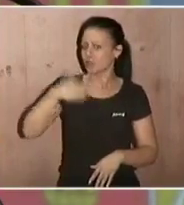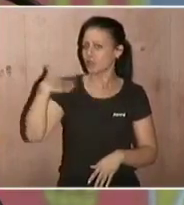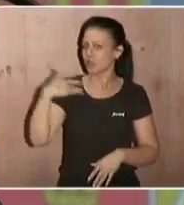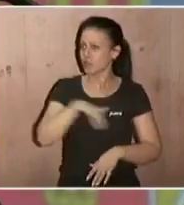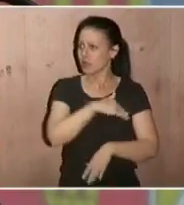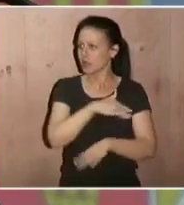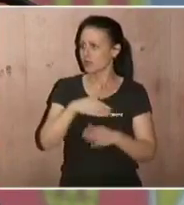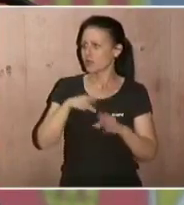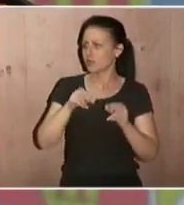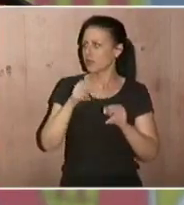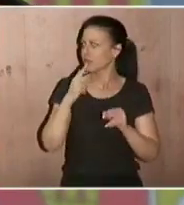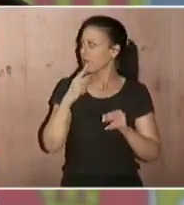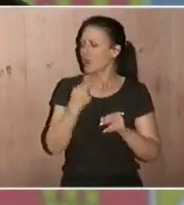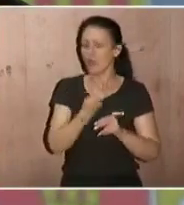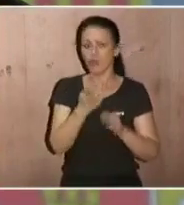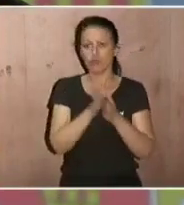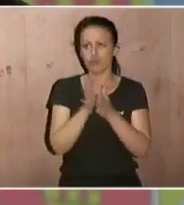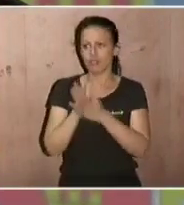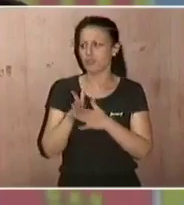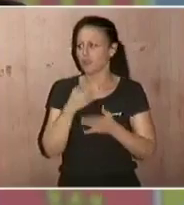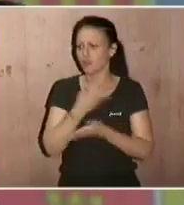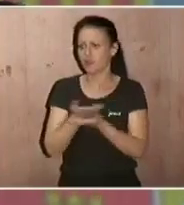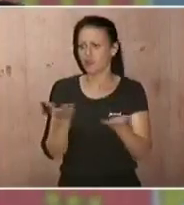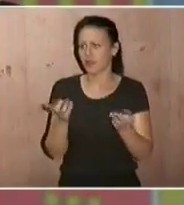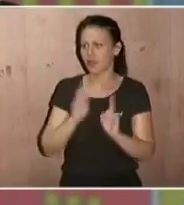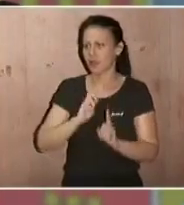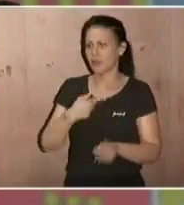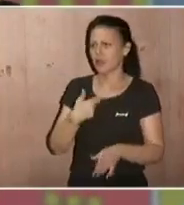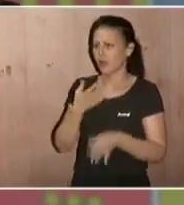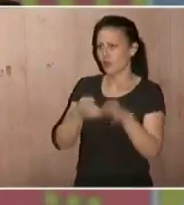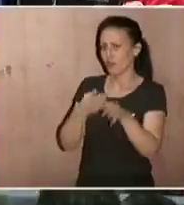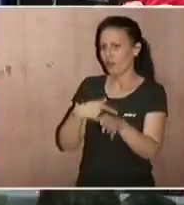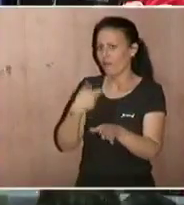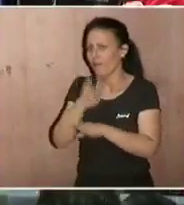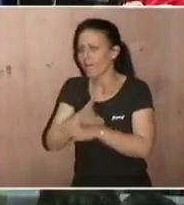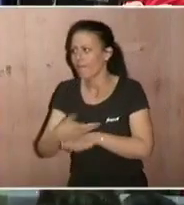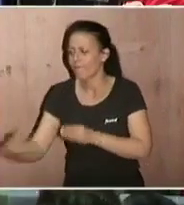de mis compañeros me fiaría para que me llevaran un pleito propio.